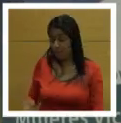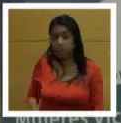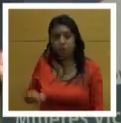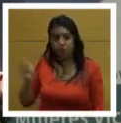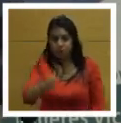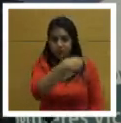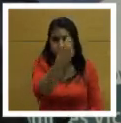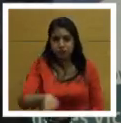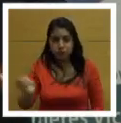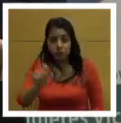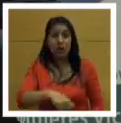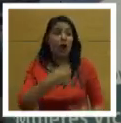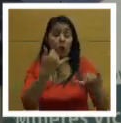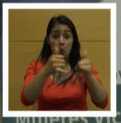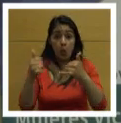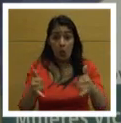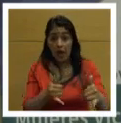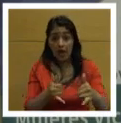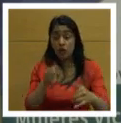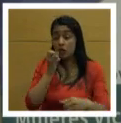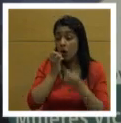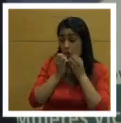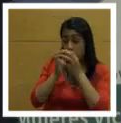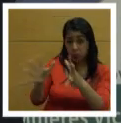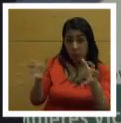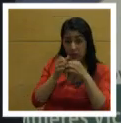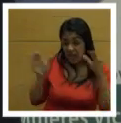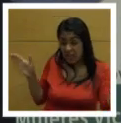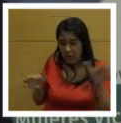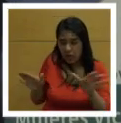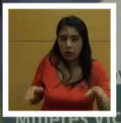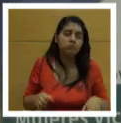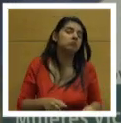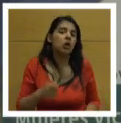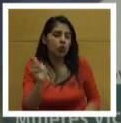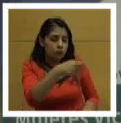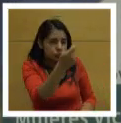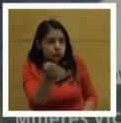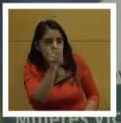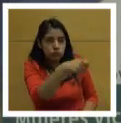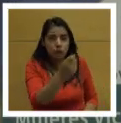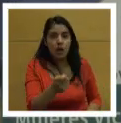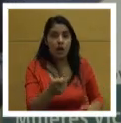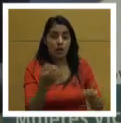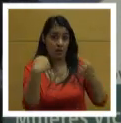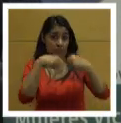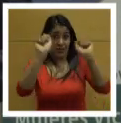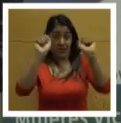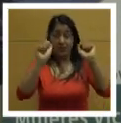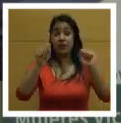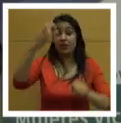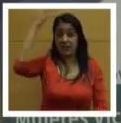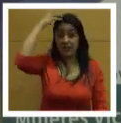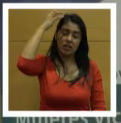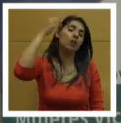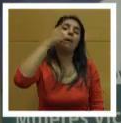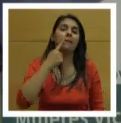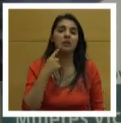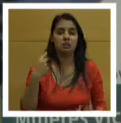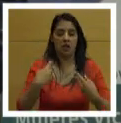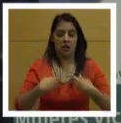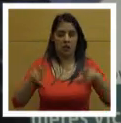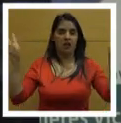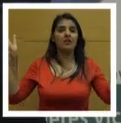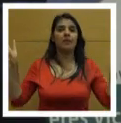dragón, y atacaron al dragón y liberaron a los príncipes. Estaban todos muy felices. Al término de esta dinámica, cuatro de